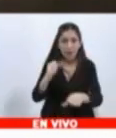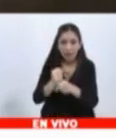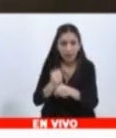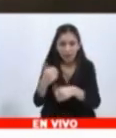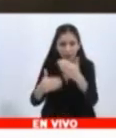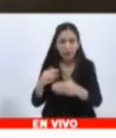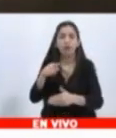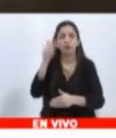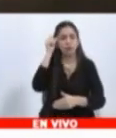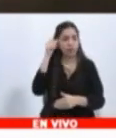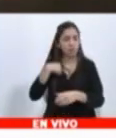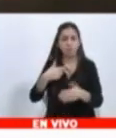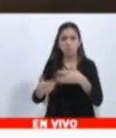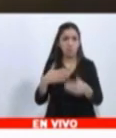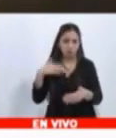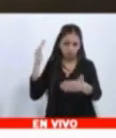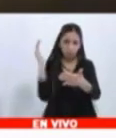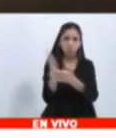el compromiso que hemos hecho con el pueblo.